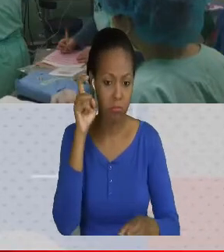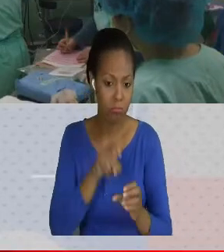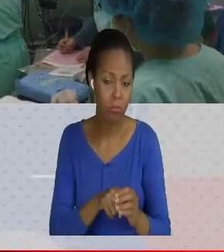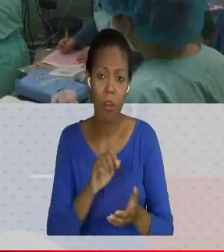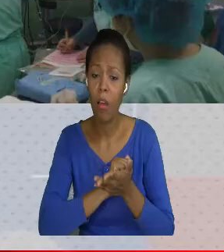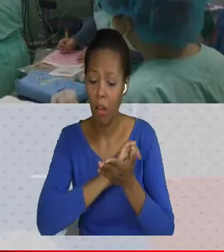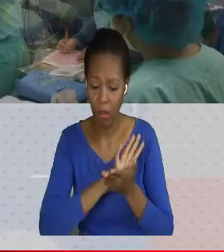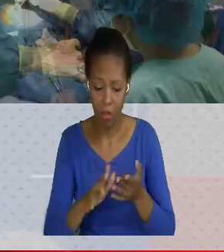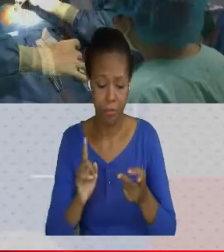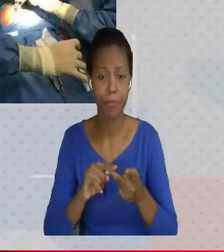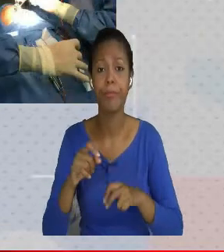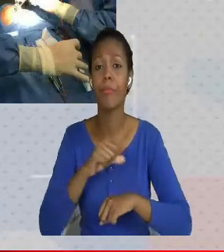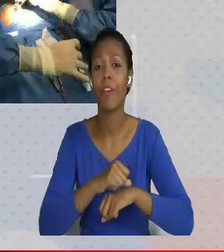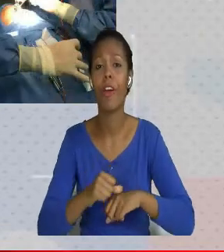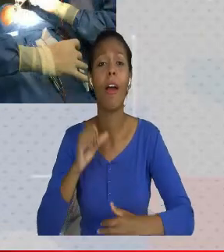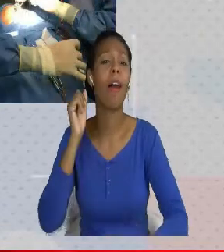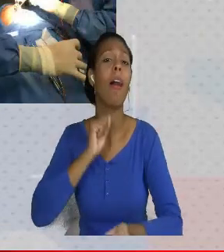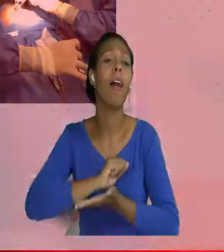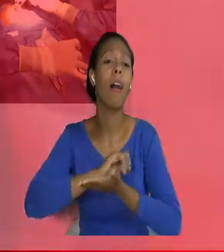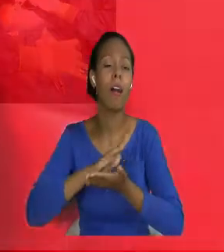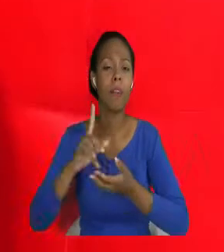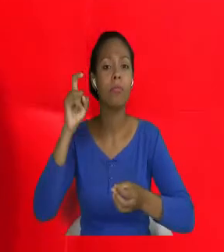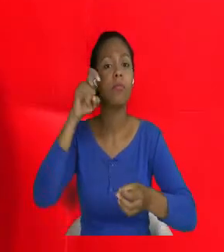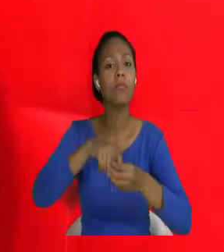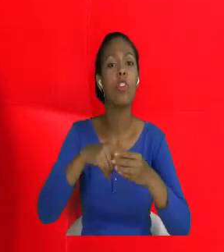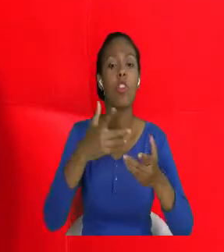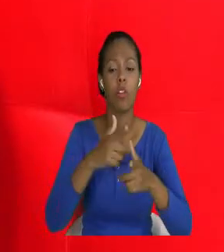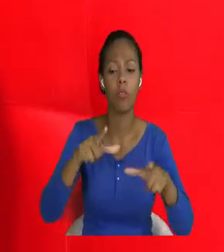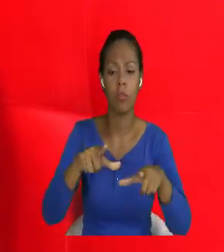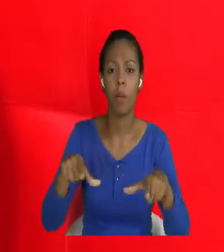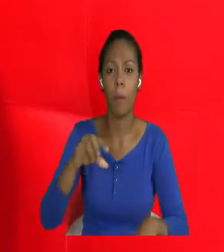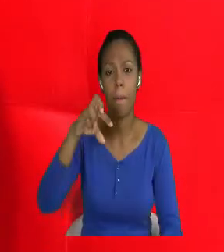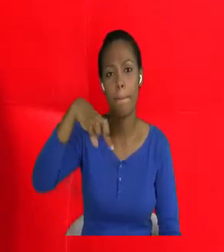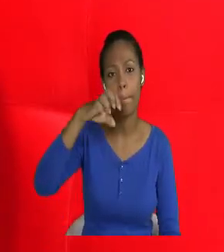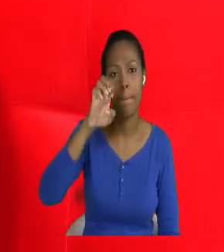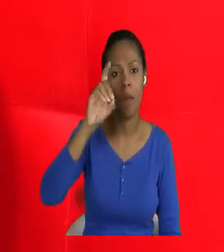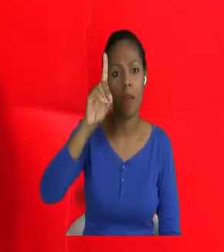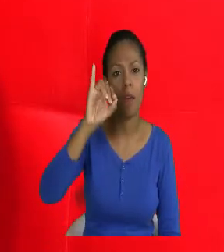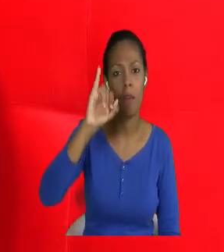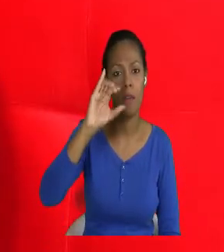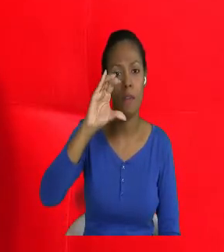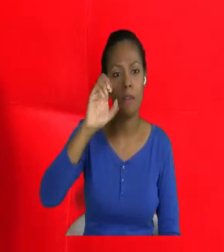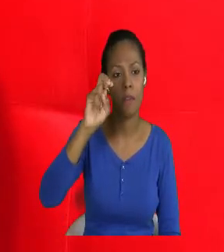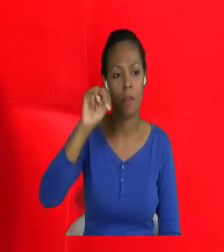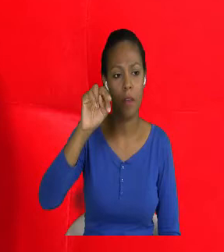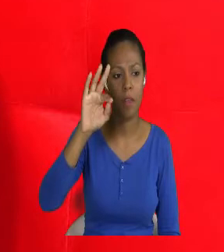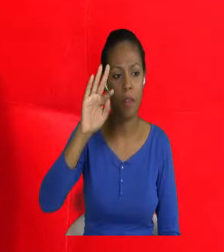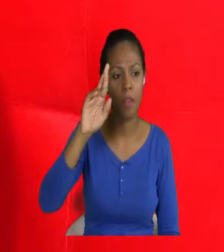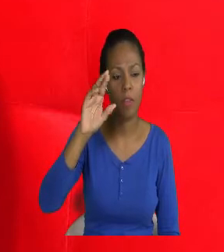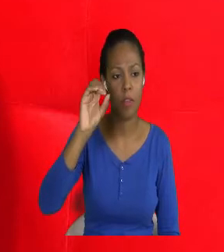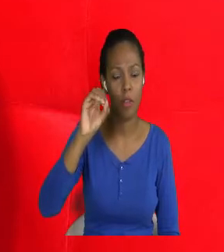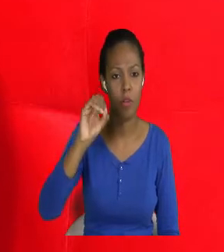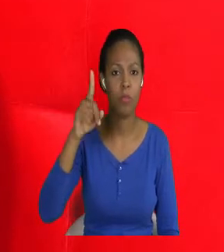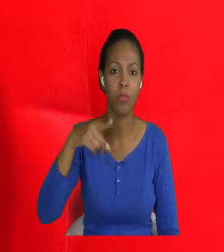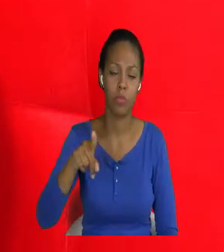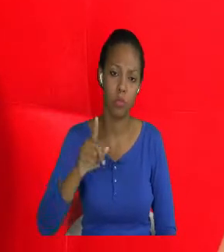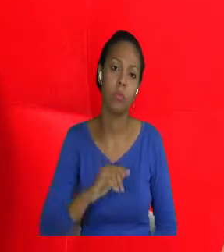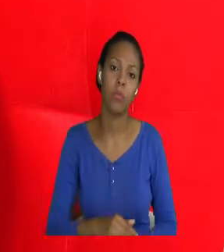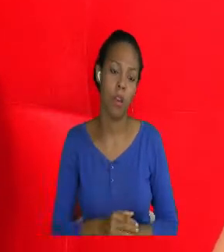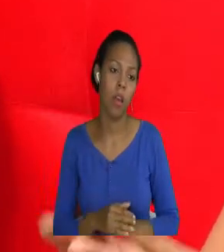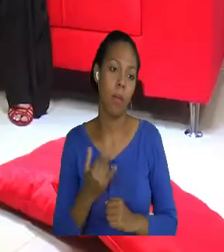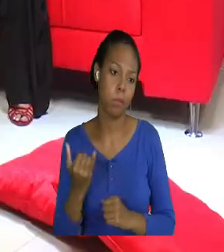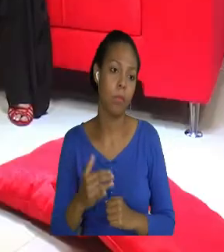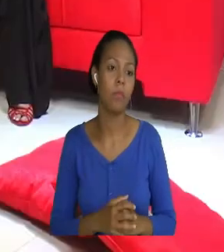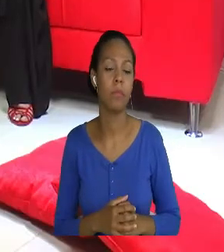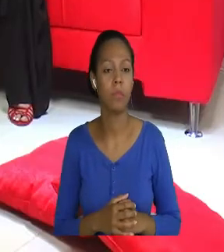y las inscripciones son en Pedicentro, acá sobre la calle Octava, número 2277, tercer piso, en Pedicentro.